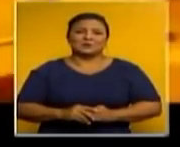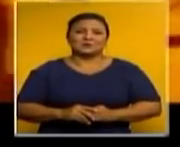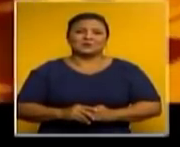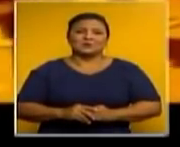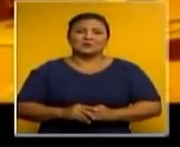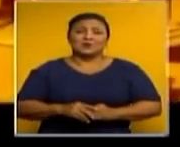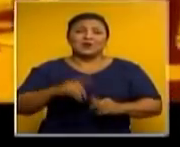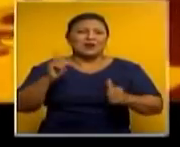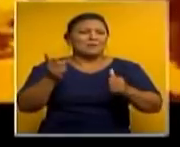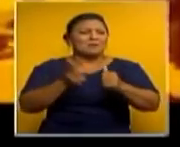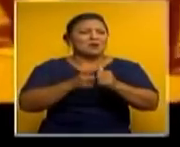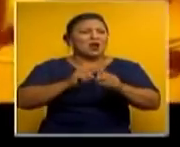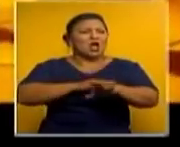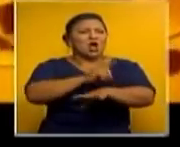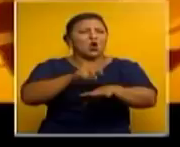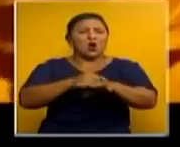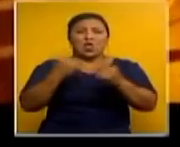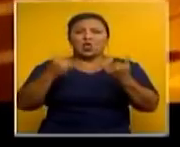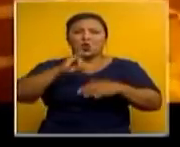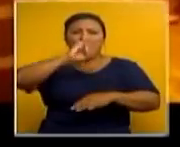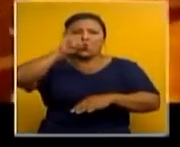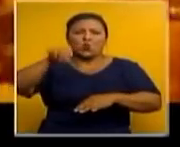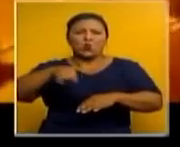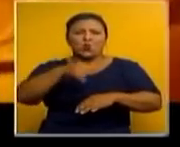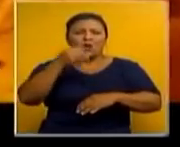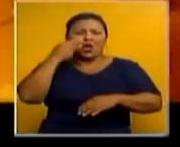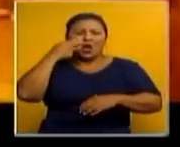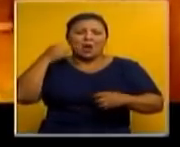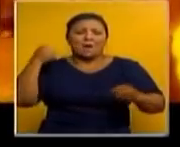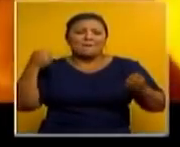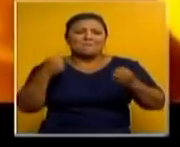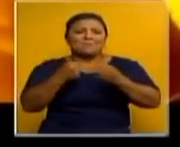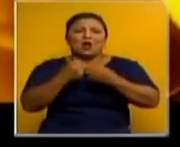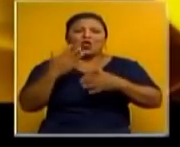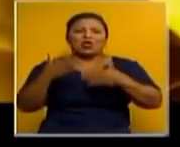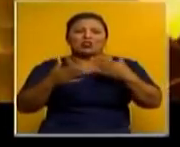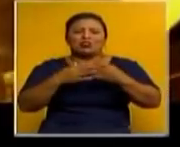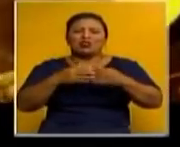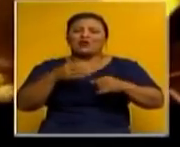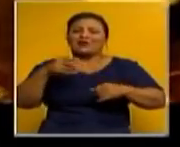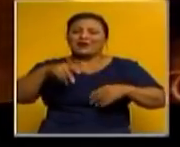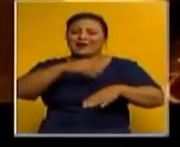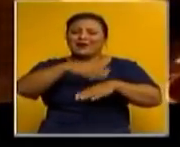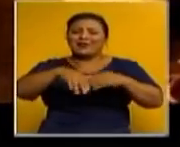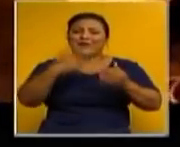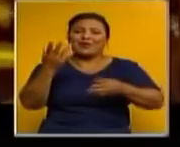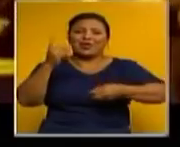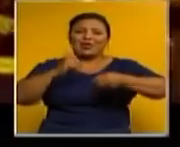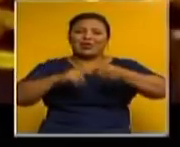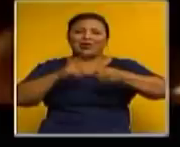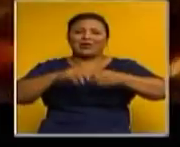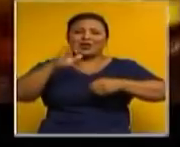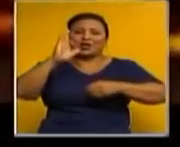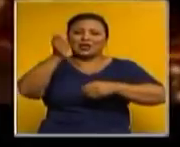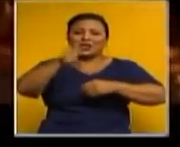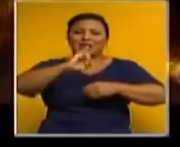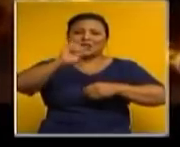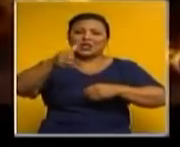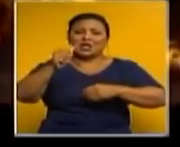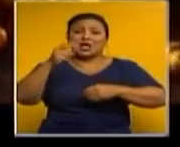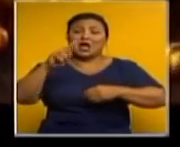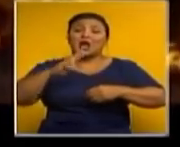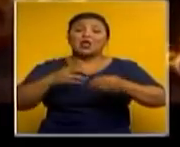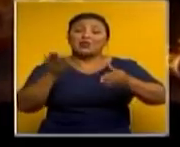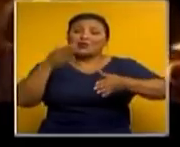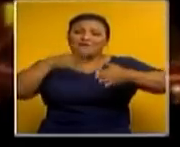En las primeras horas de este día jueves, se registró un accidente de tránsito en la avenida Mariscal Sucre, en el sector del Tejar, al ingreso a los túneles